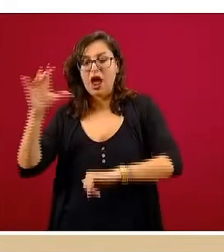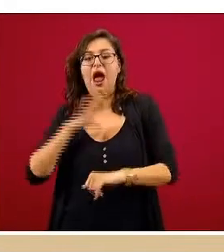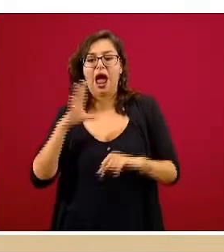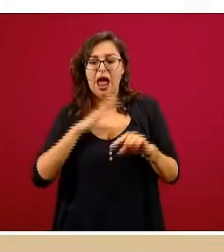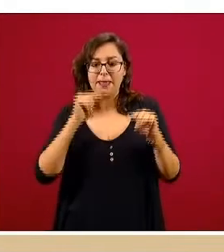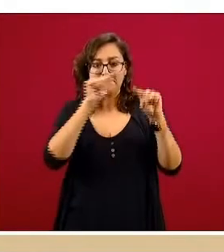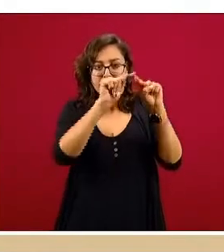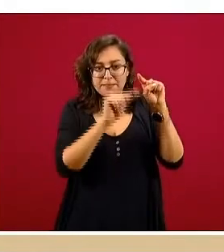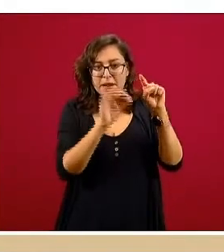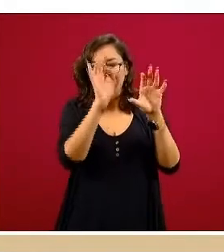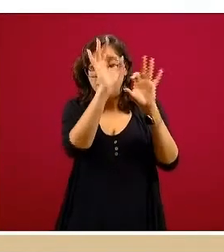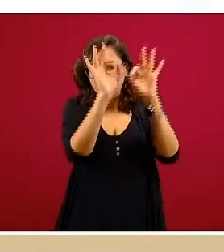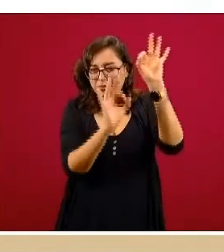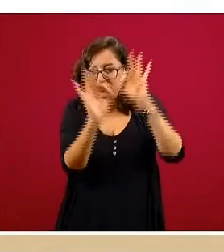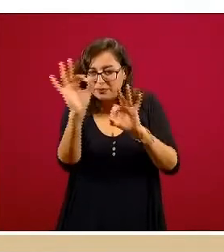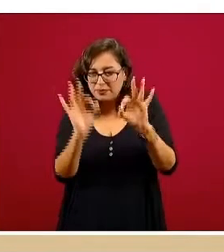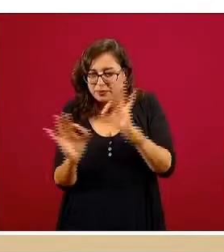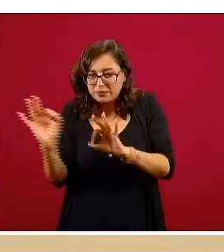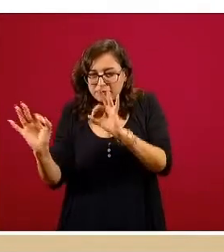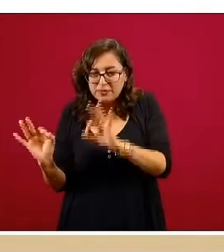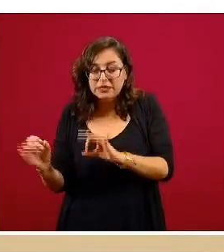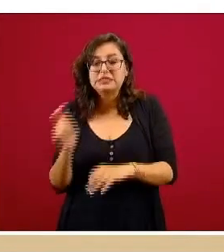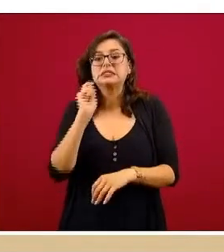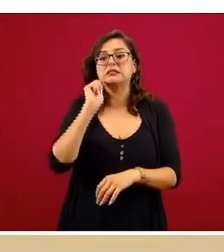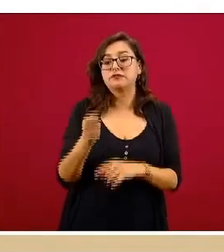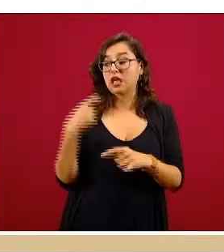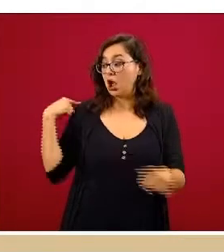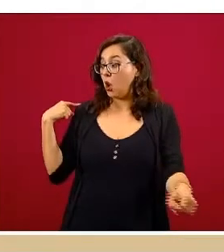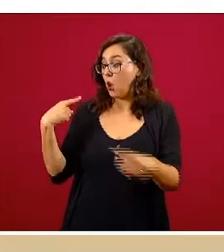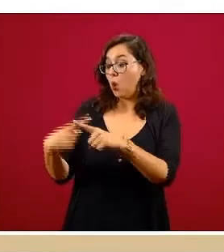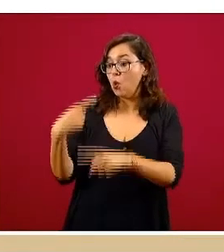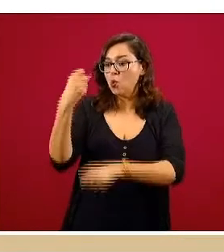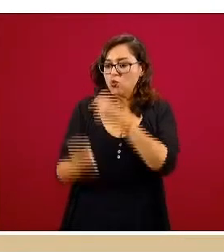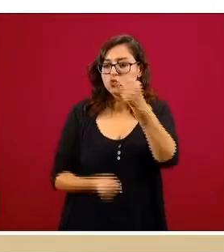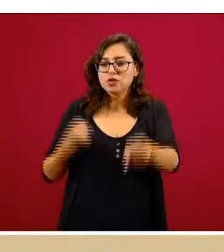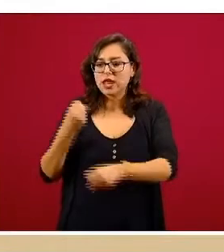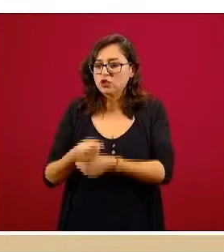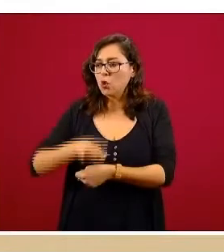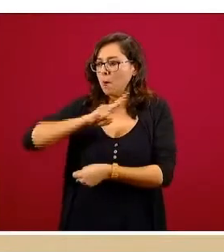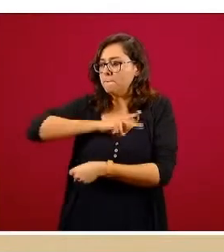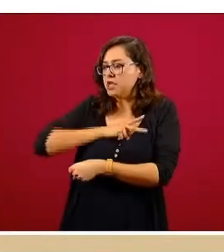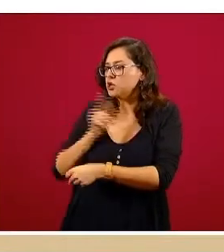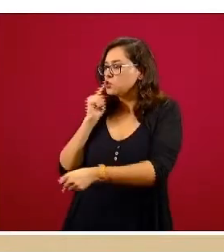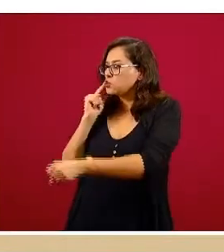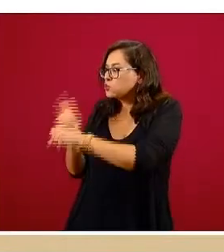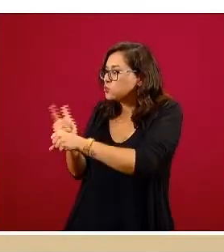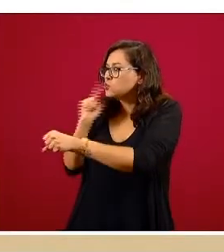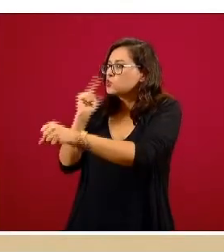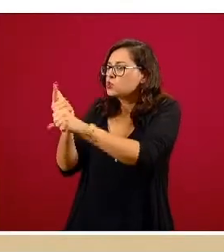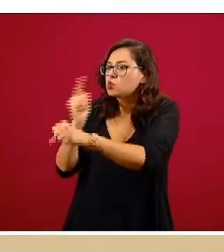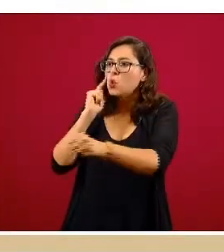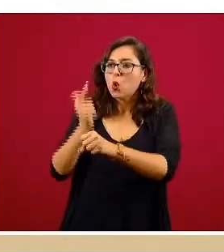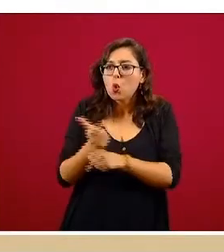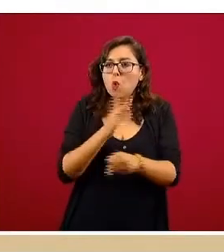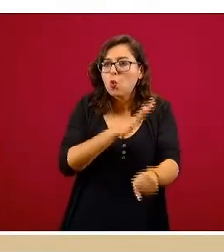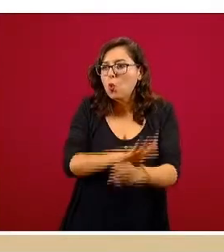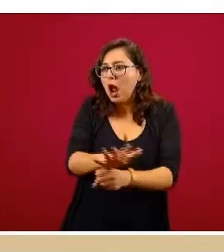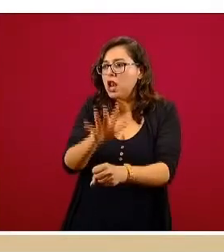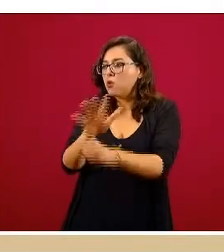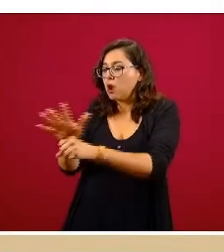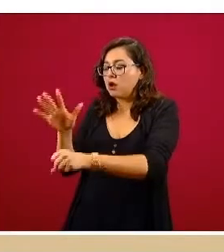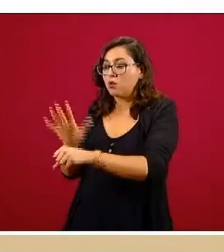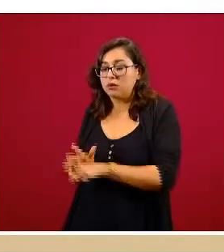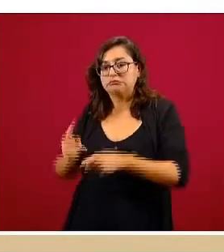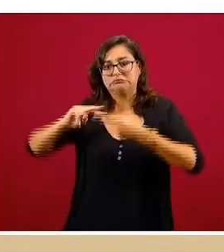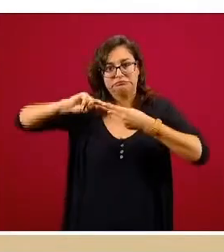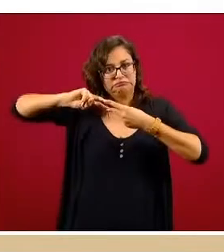que identifica a lo largo del año los virus de influenza que circulan. En algunos casos se hace secuenciación